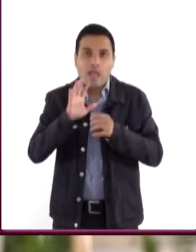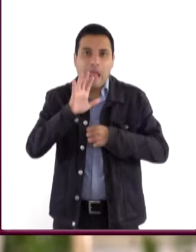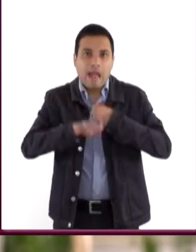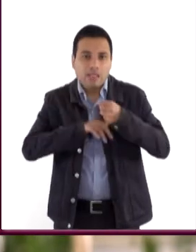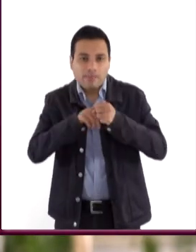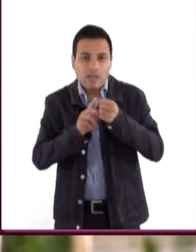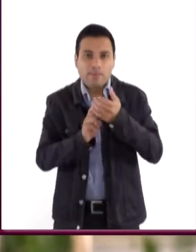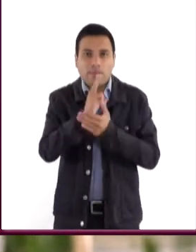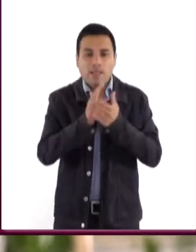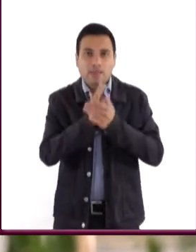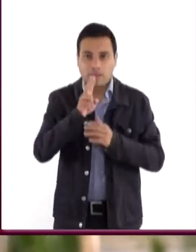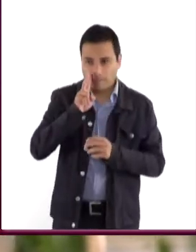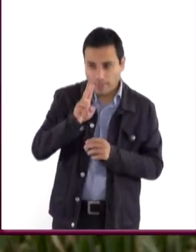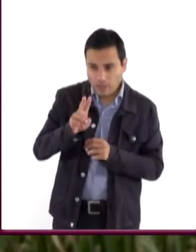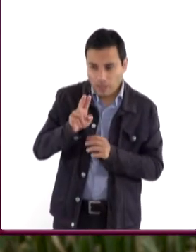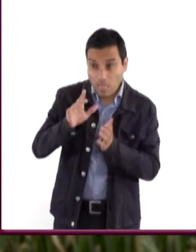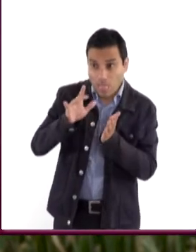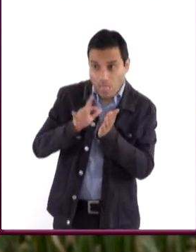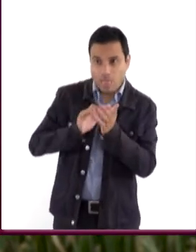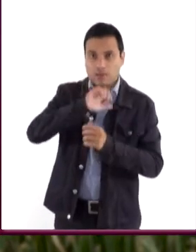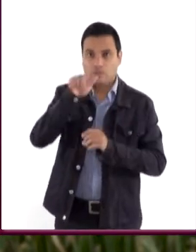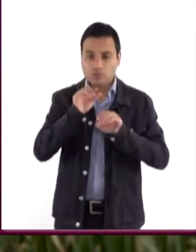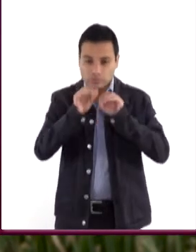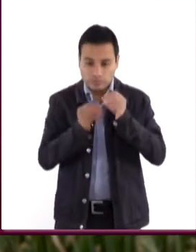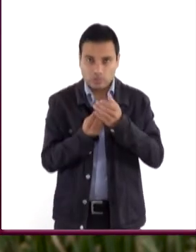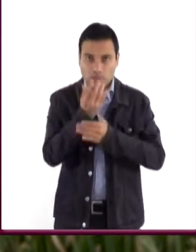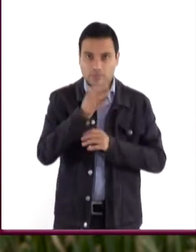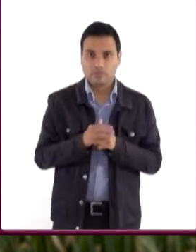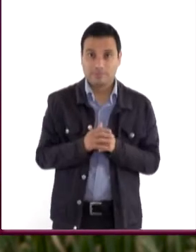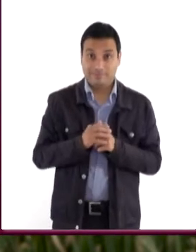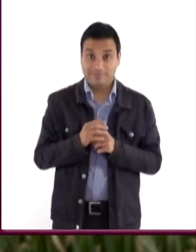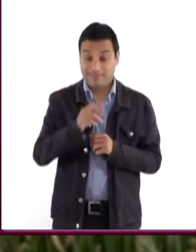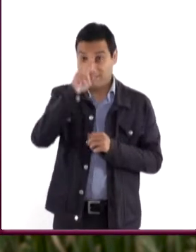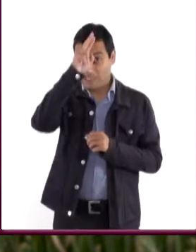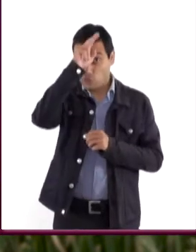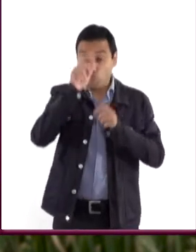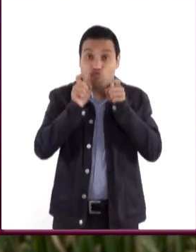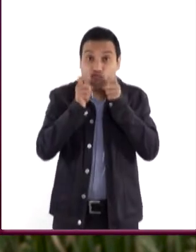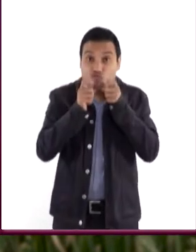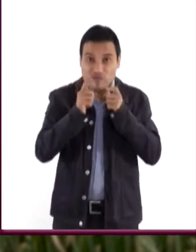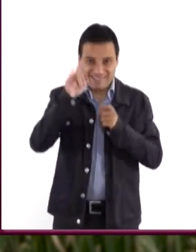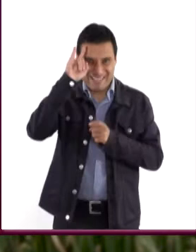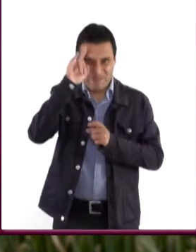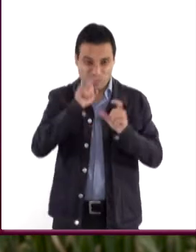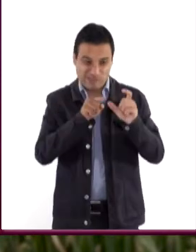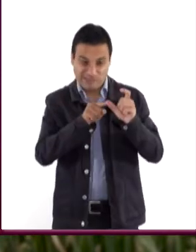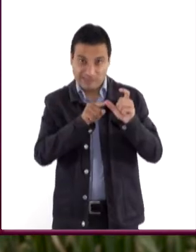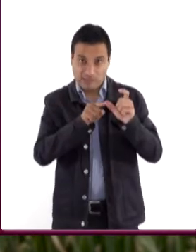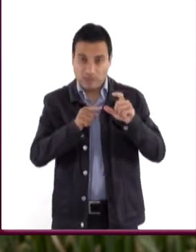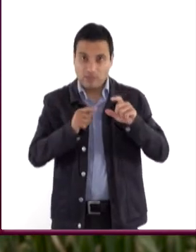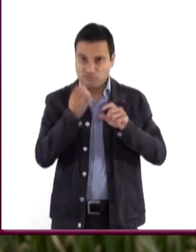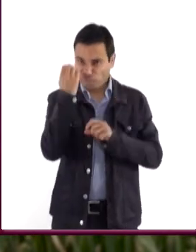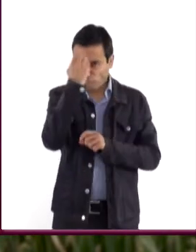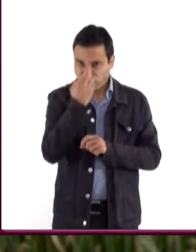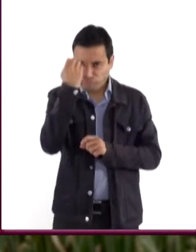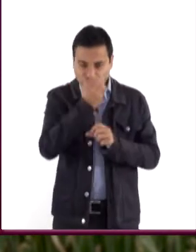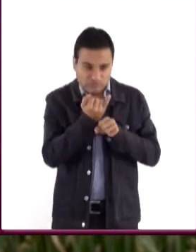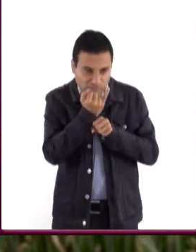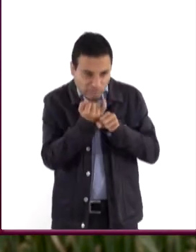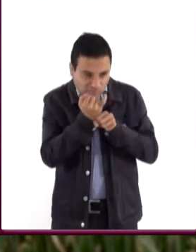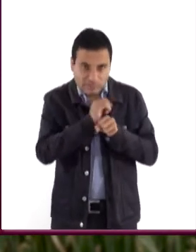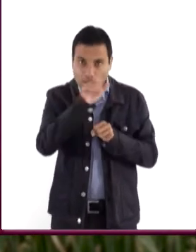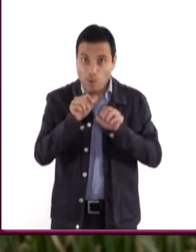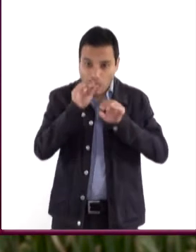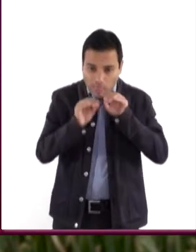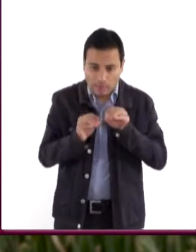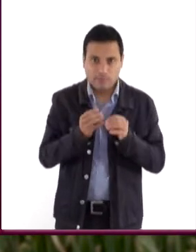utilizan para desarrollar nuevos productos. Aunque con el escarabajo diabólico apenas se están comenzando a explorar nuevas posibilidades, se puede decir que vamos